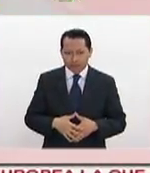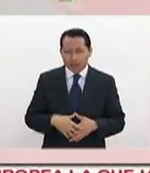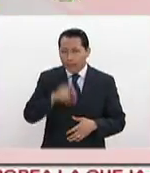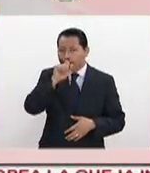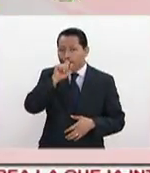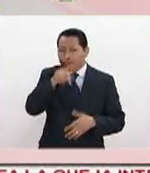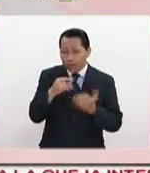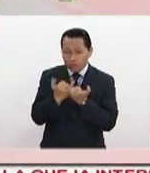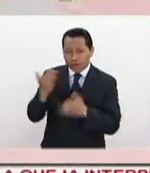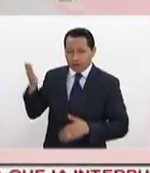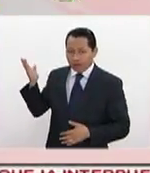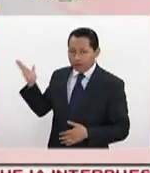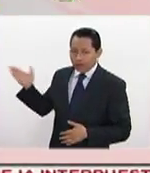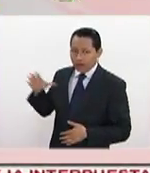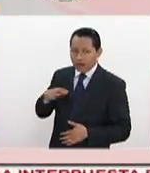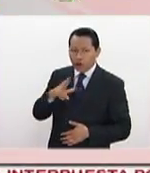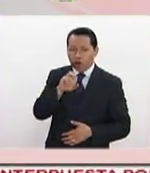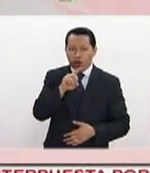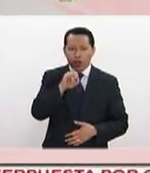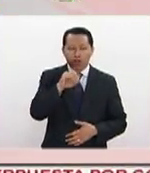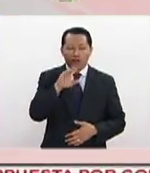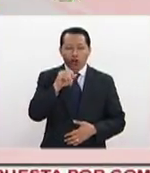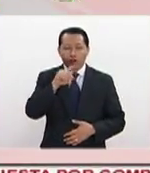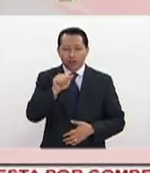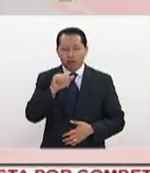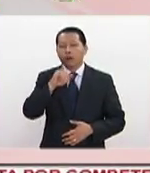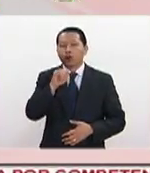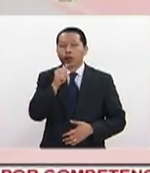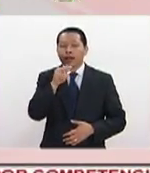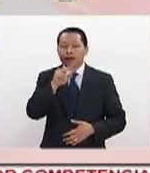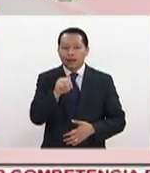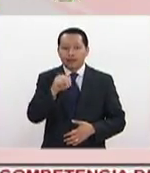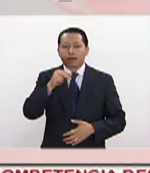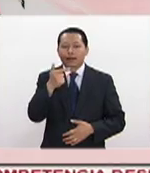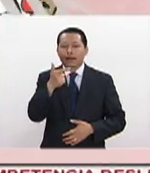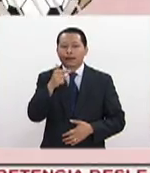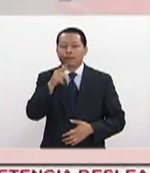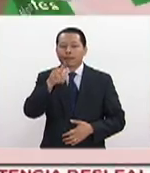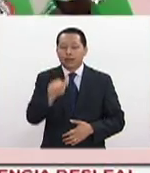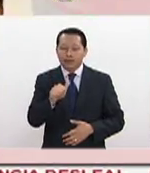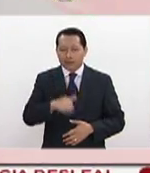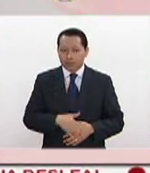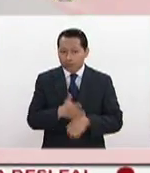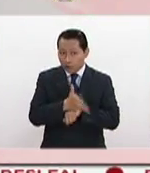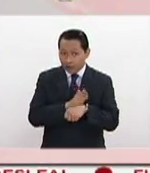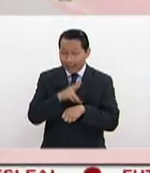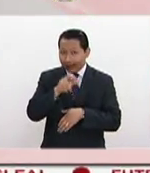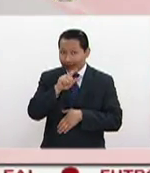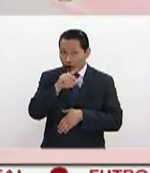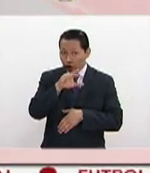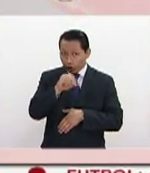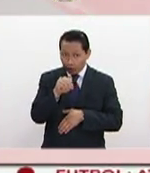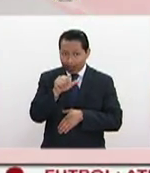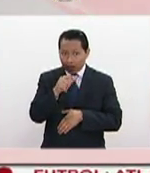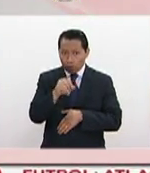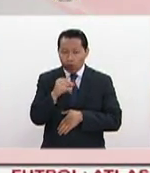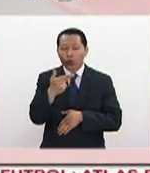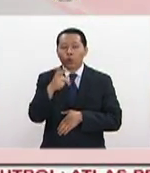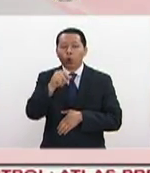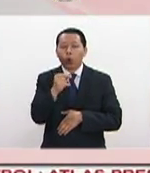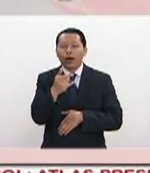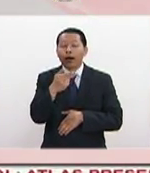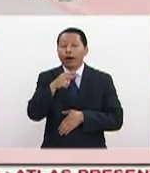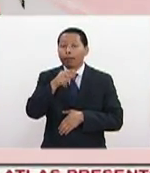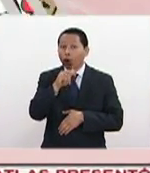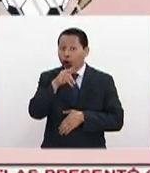también integran esta convocatoria son Rodolfo Cota, Jonathan Orozco, Gibran Lahoud en la portería, Néstor Araujo, Hugo Ayala, César